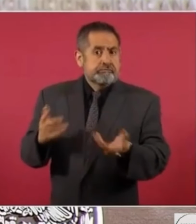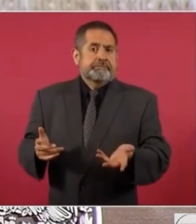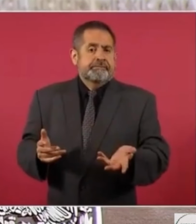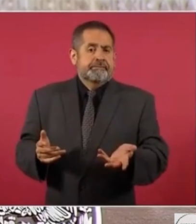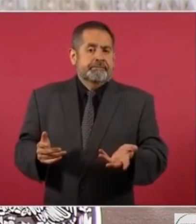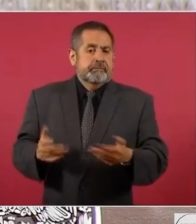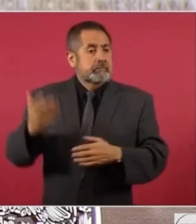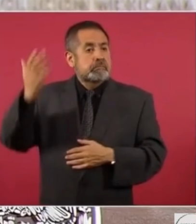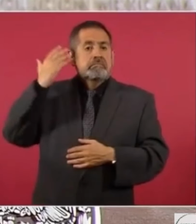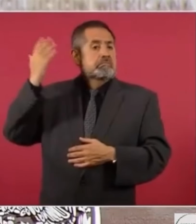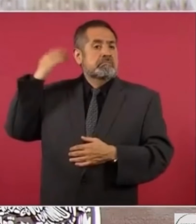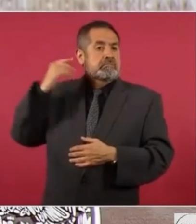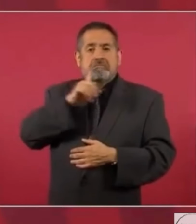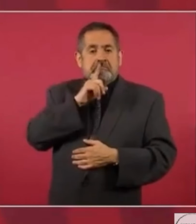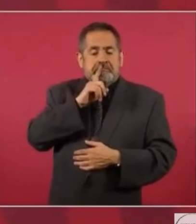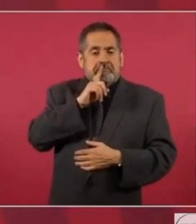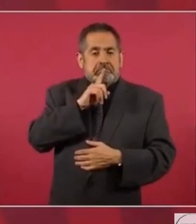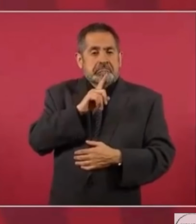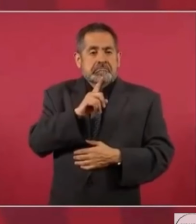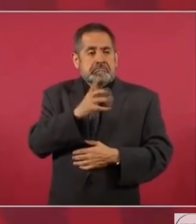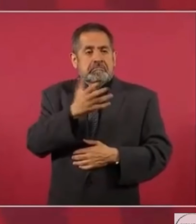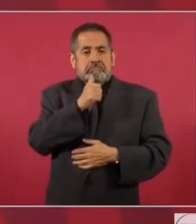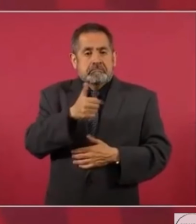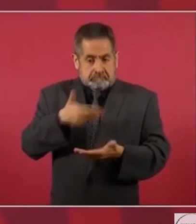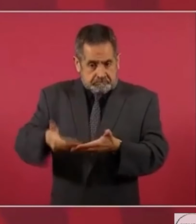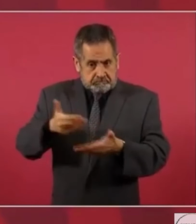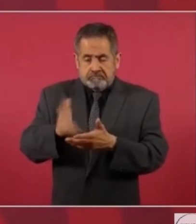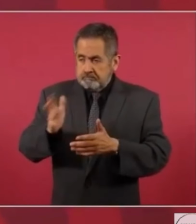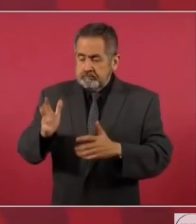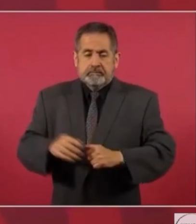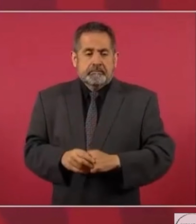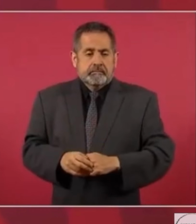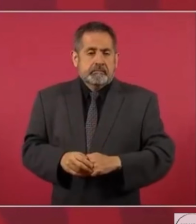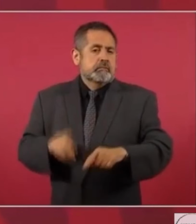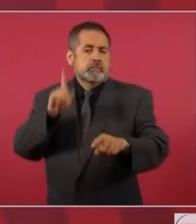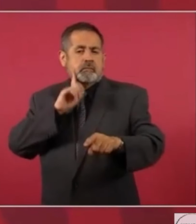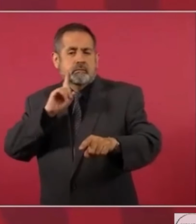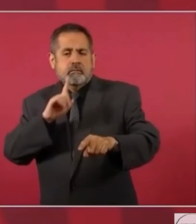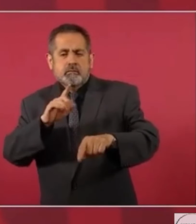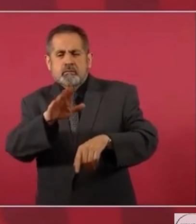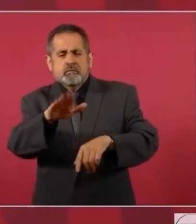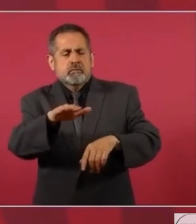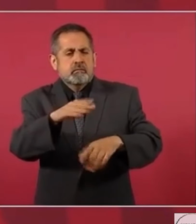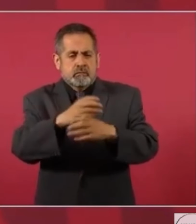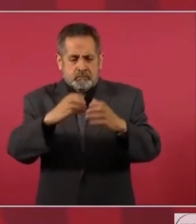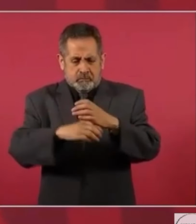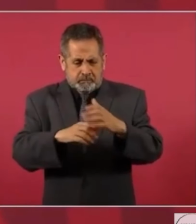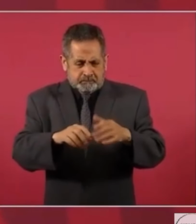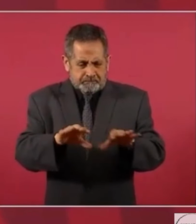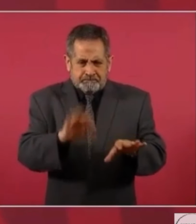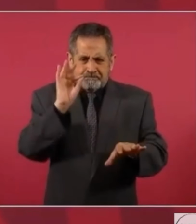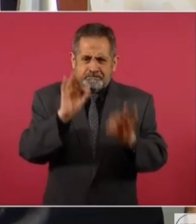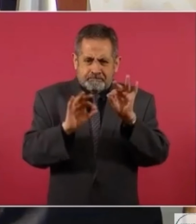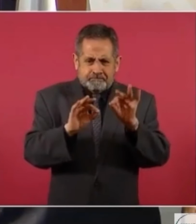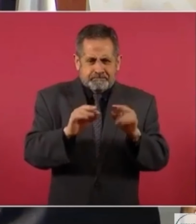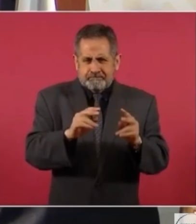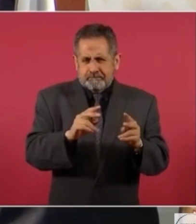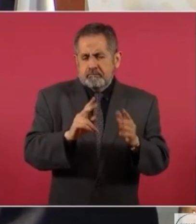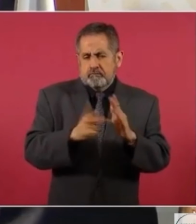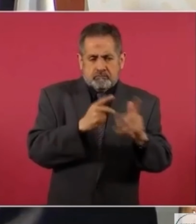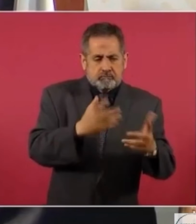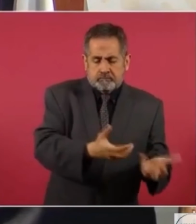que antes no se llevaban a cabo. Y también saber a dónde regresan esas piezas que se